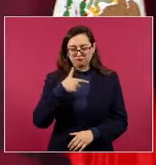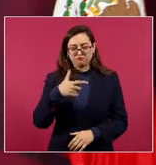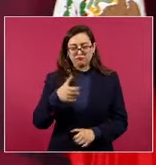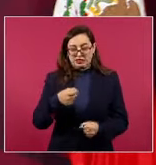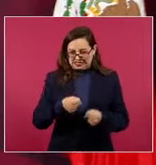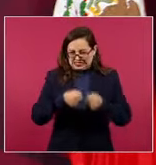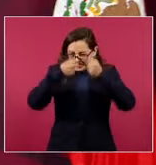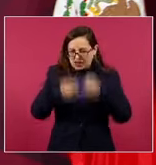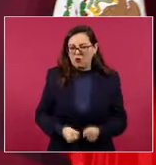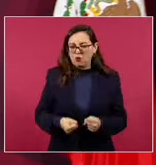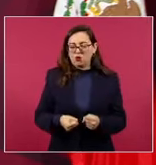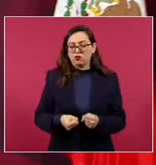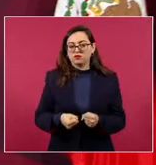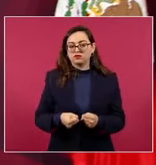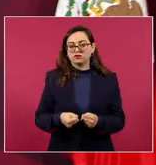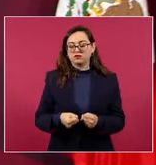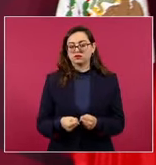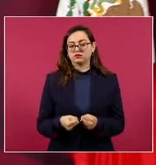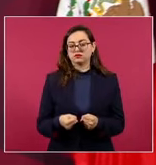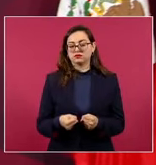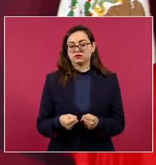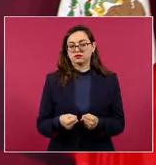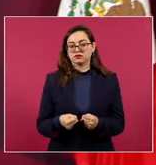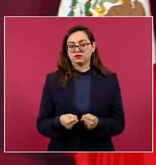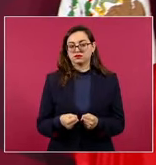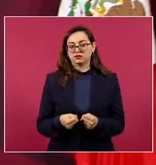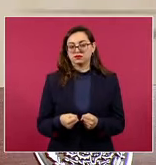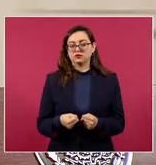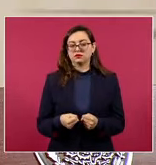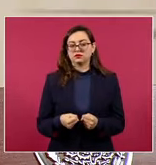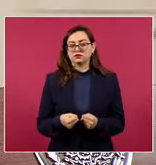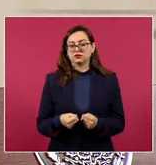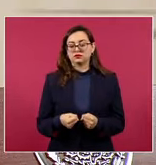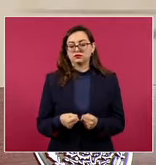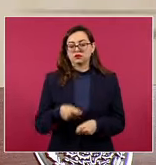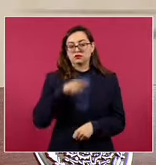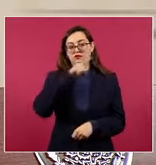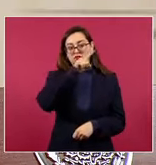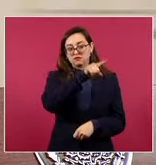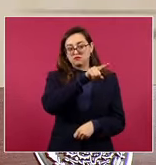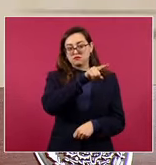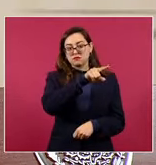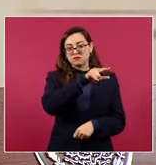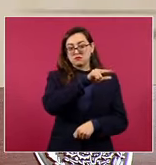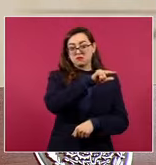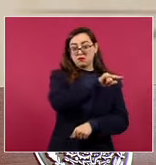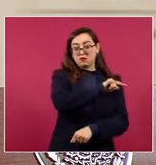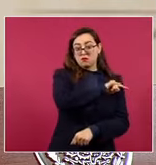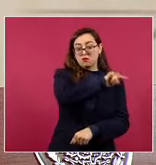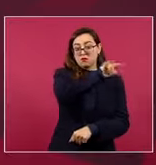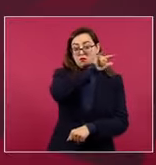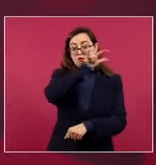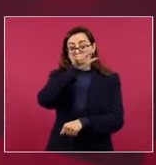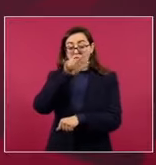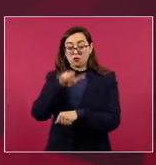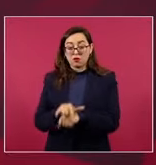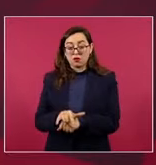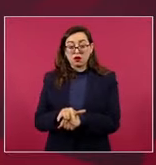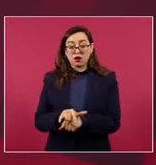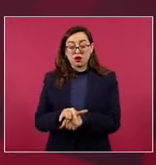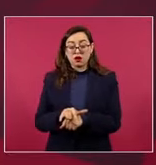es que no va a poder llegar a